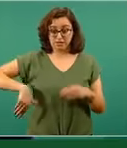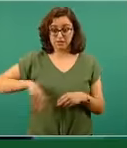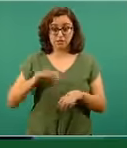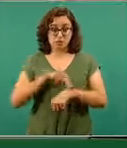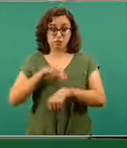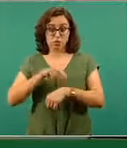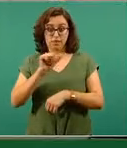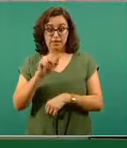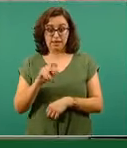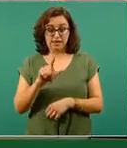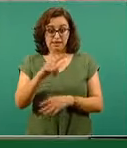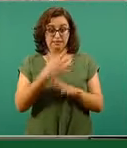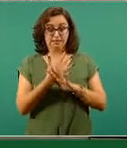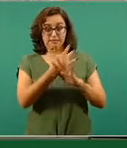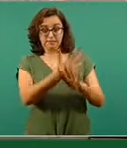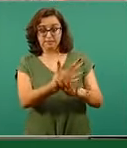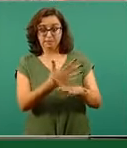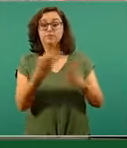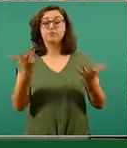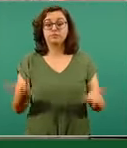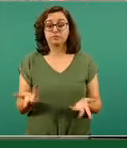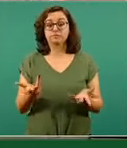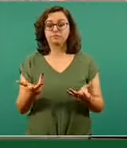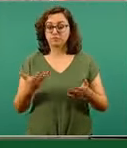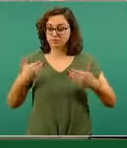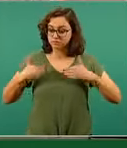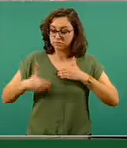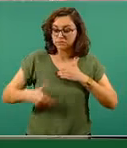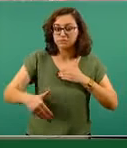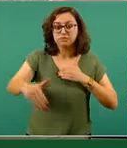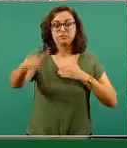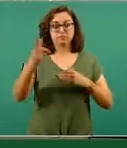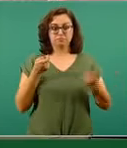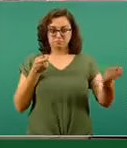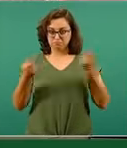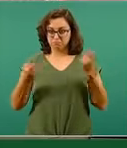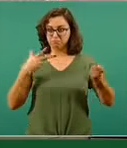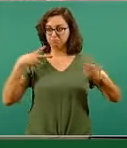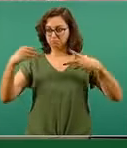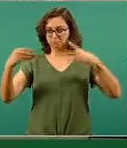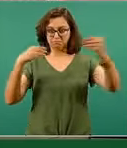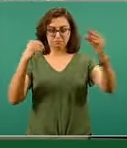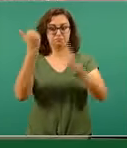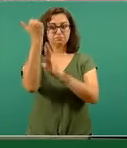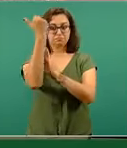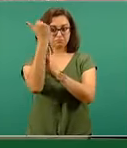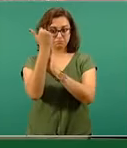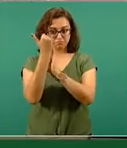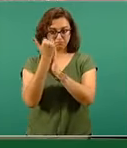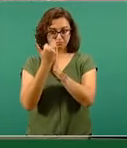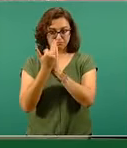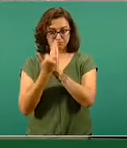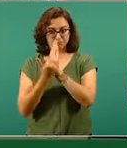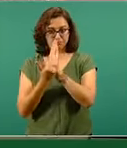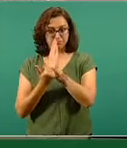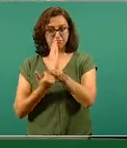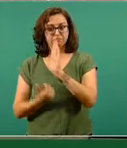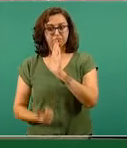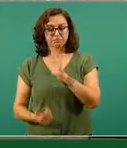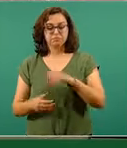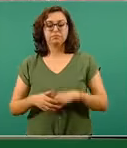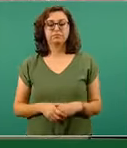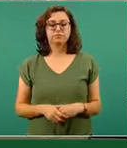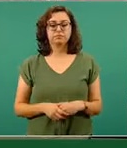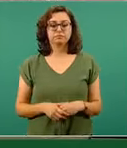Díaz, secretario de Salud de Guanajuato, a mantener ya el curso de reducción de la epidemia en un sentido muy